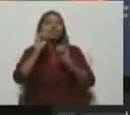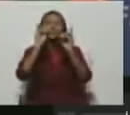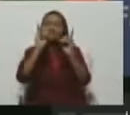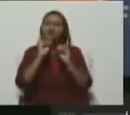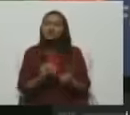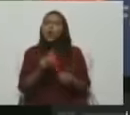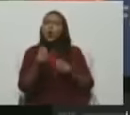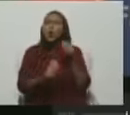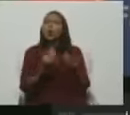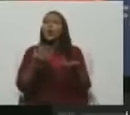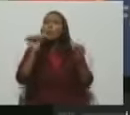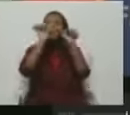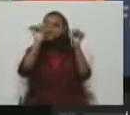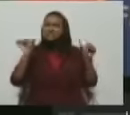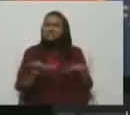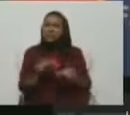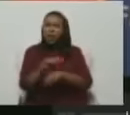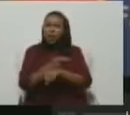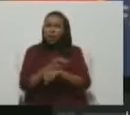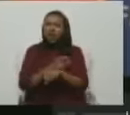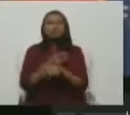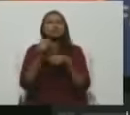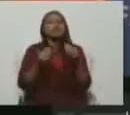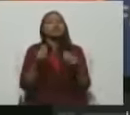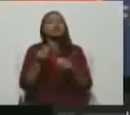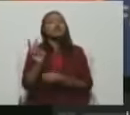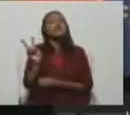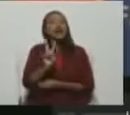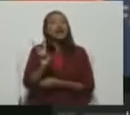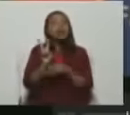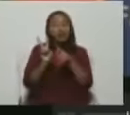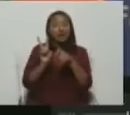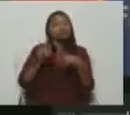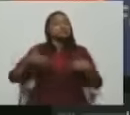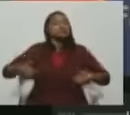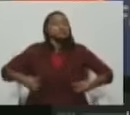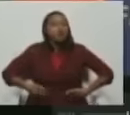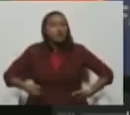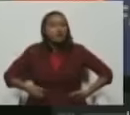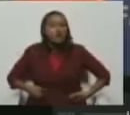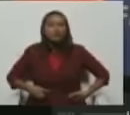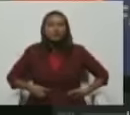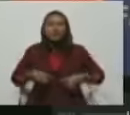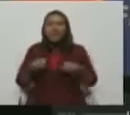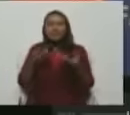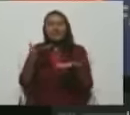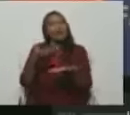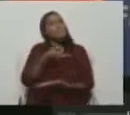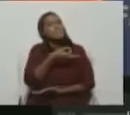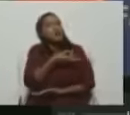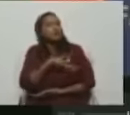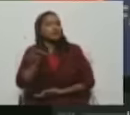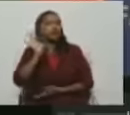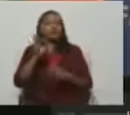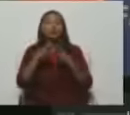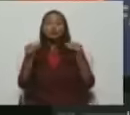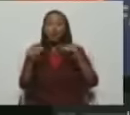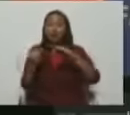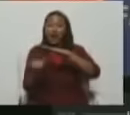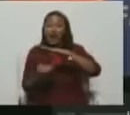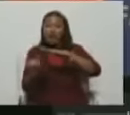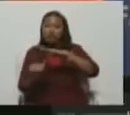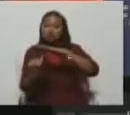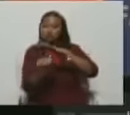todo el esfuerzo que ha hecho el Estado venezolano para perfeccionar y optimizar todas las instituciones que tributan